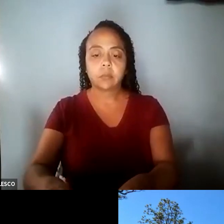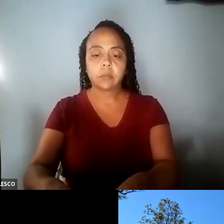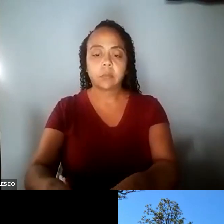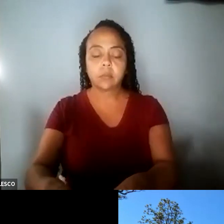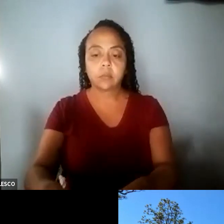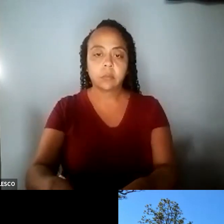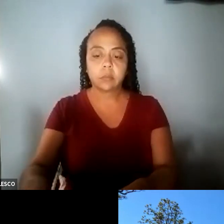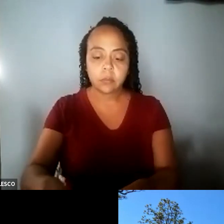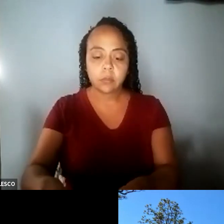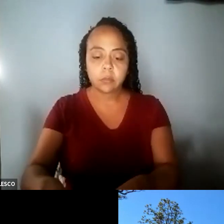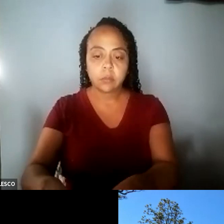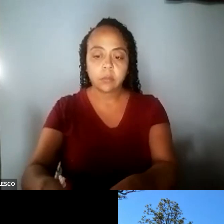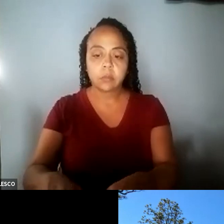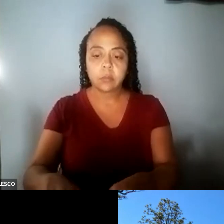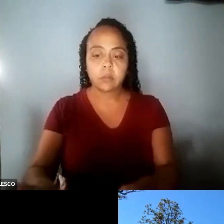tsering